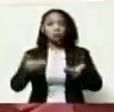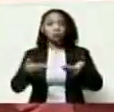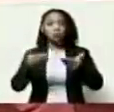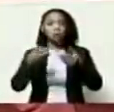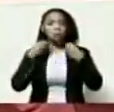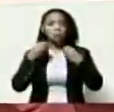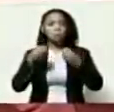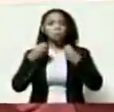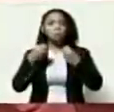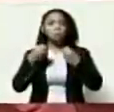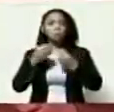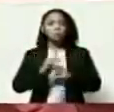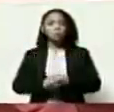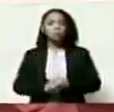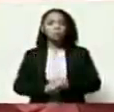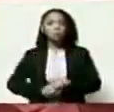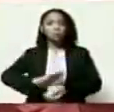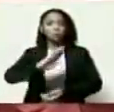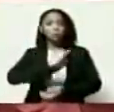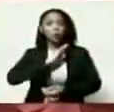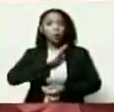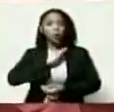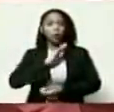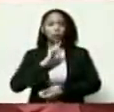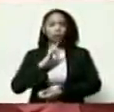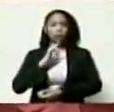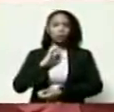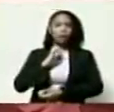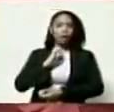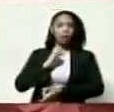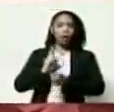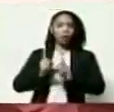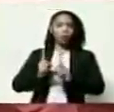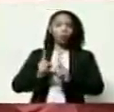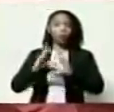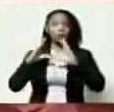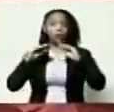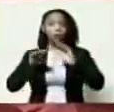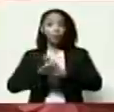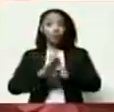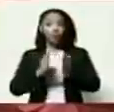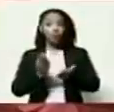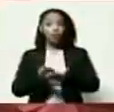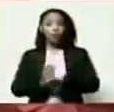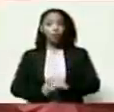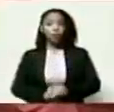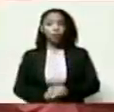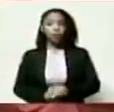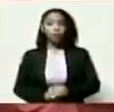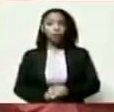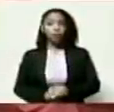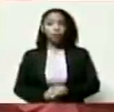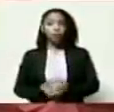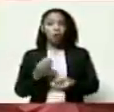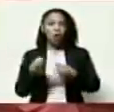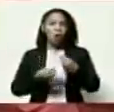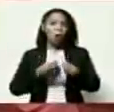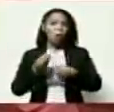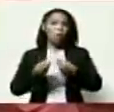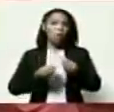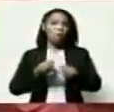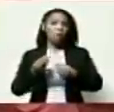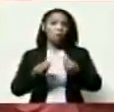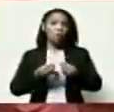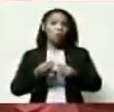para propios y extraños, se habla en el mundo, ¿no? Como que